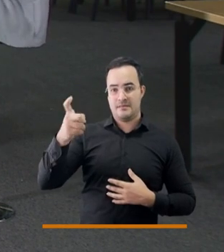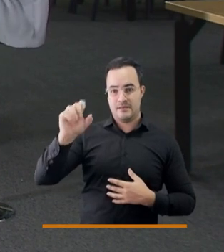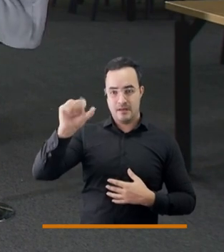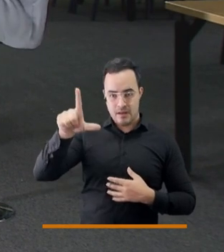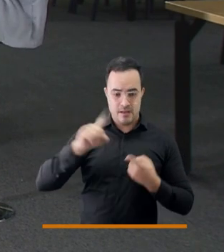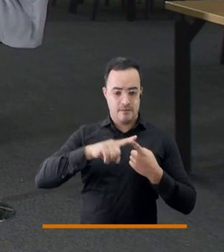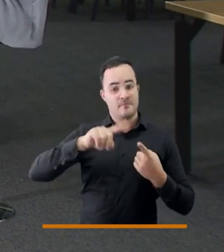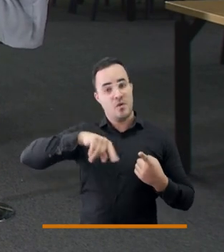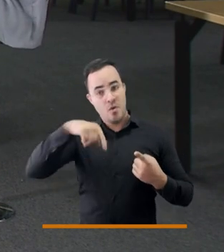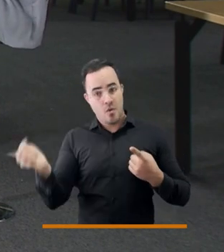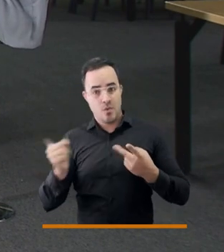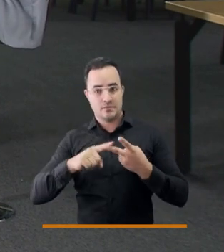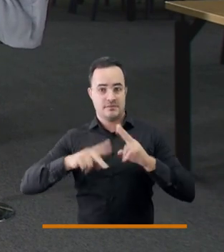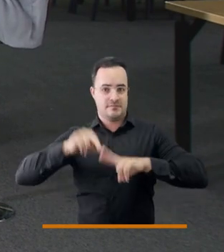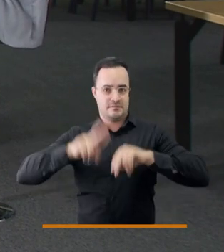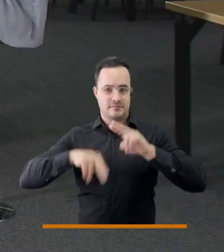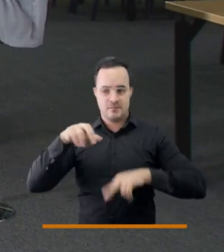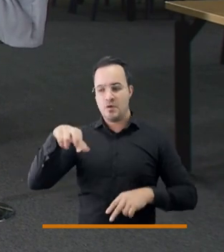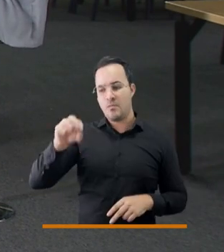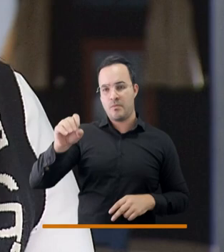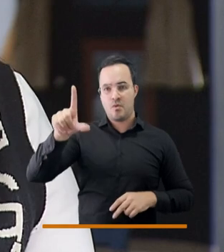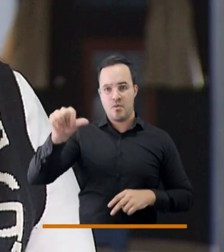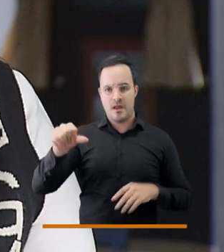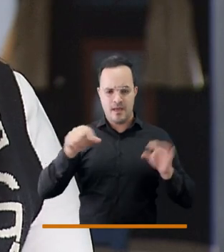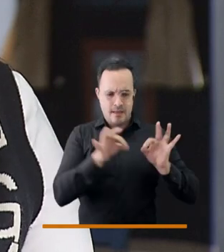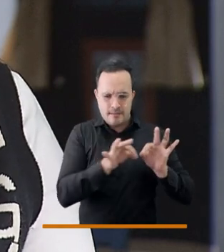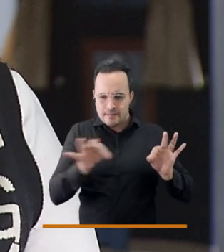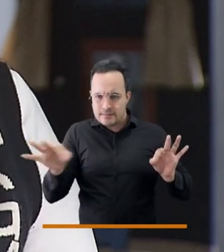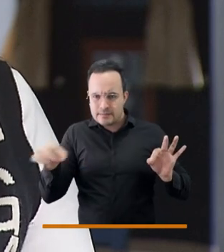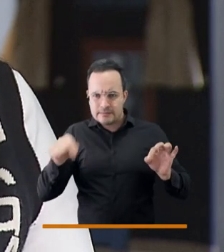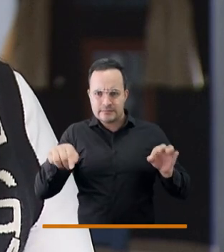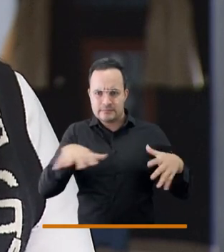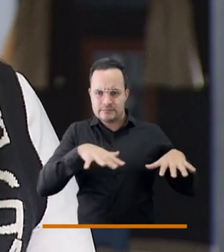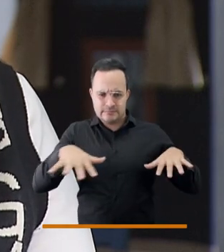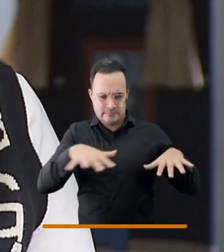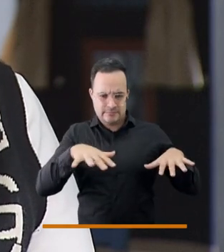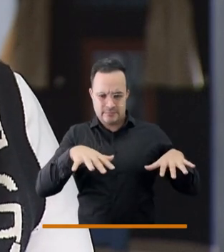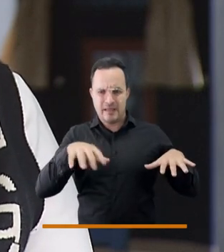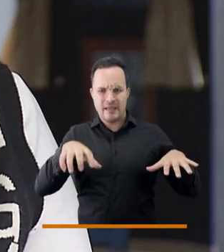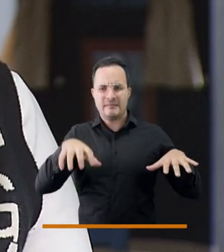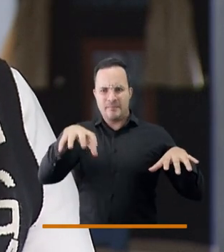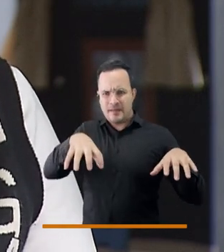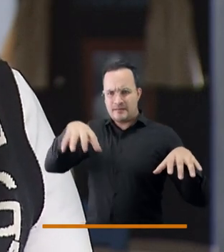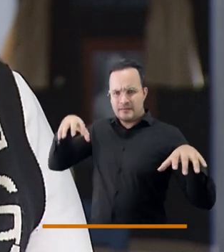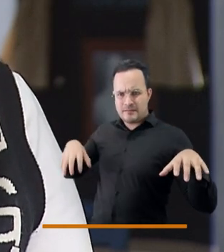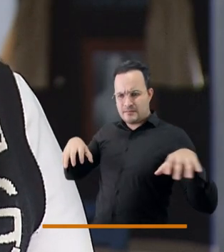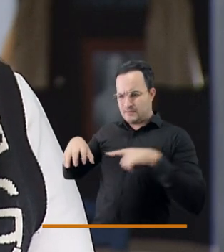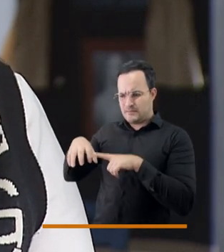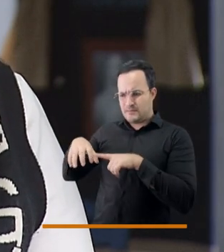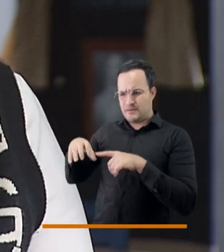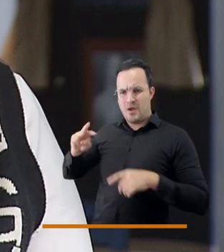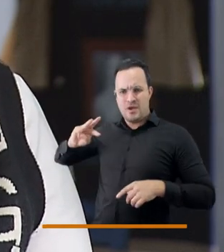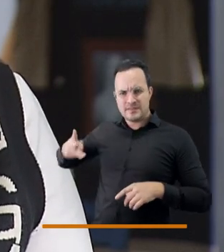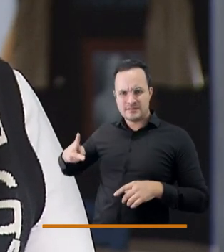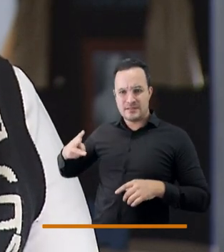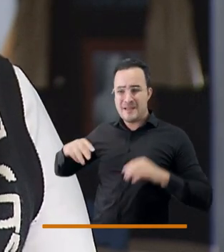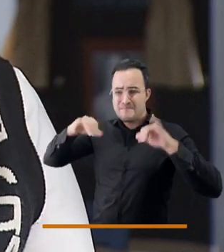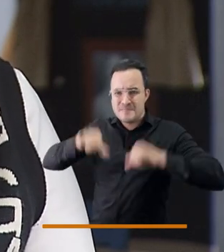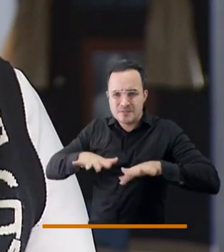otra cárcel, que es la cárcel La Pola, que está dentro del mismo perímetro, prácticamente estaríamos hablando de 3 cárceles para San